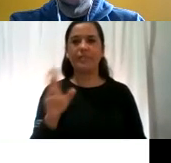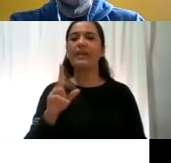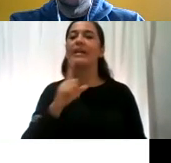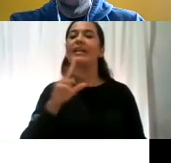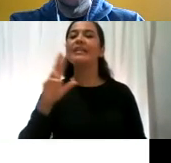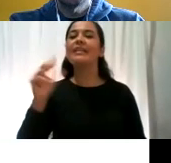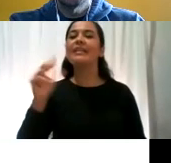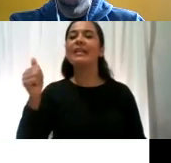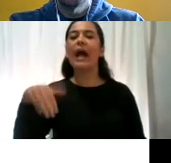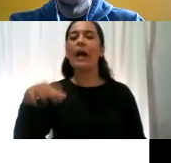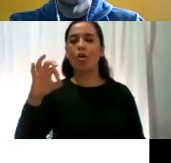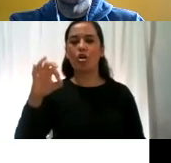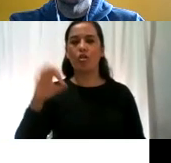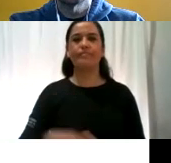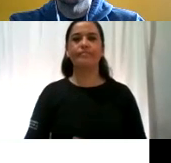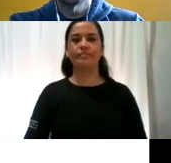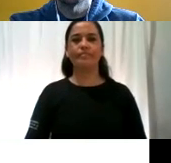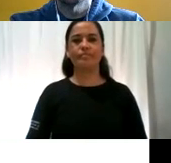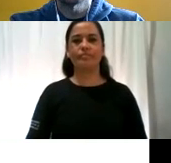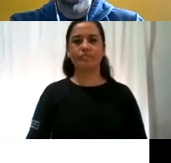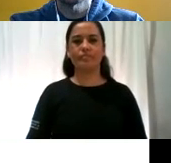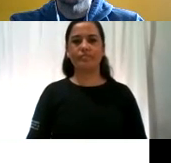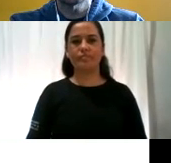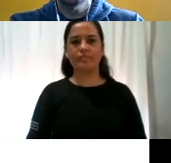¿sí? Los diagramas de momento